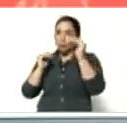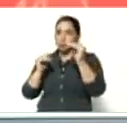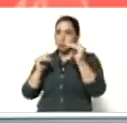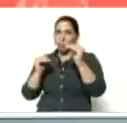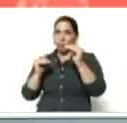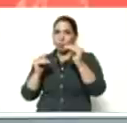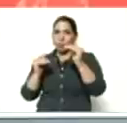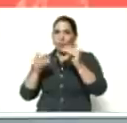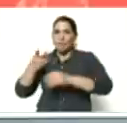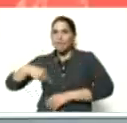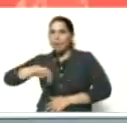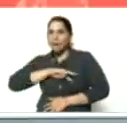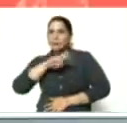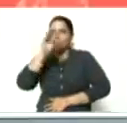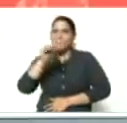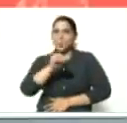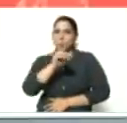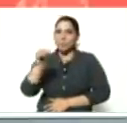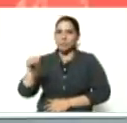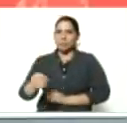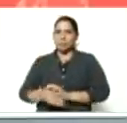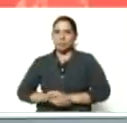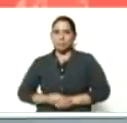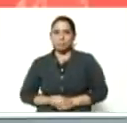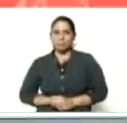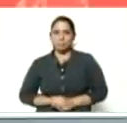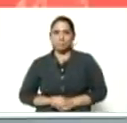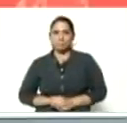por falsas promesas,